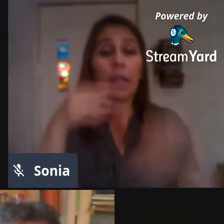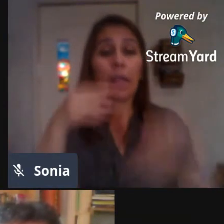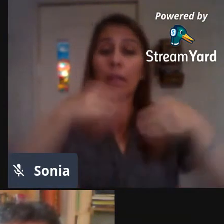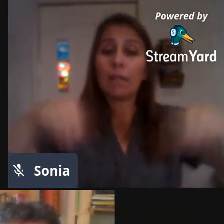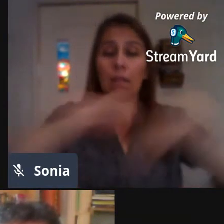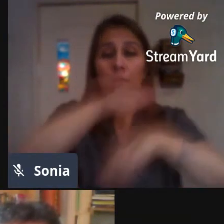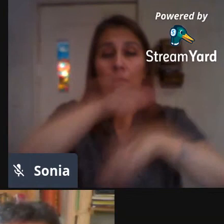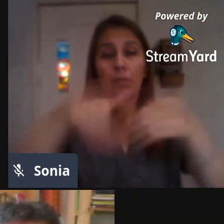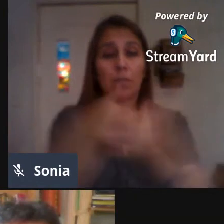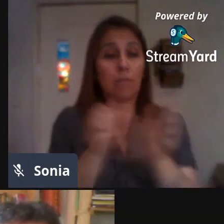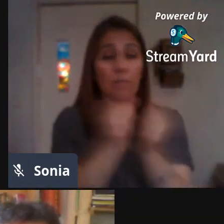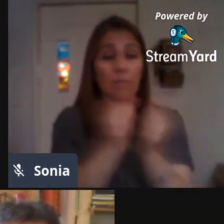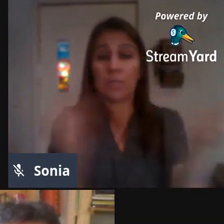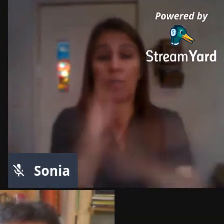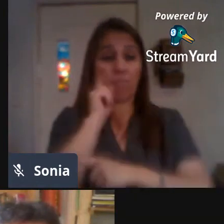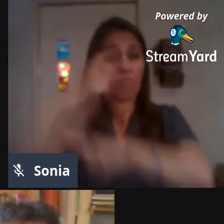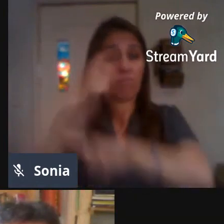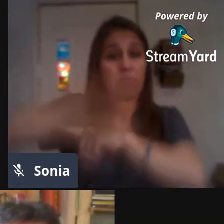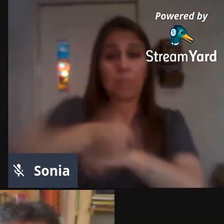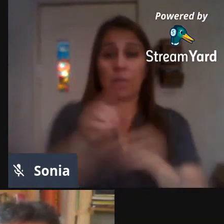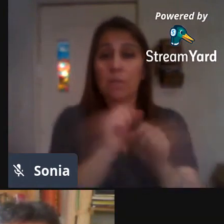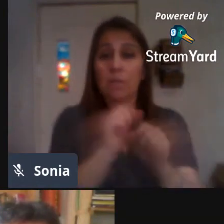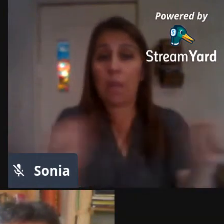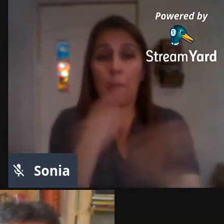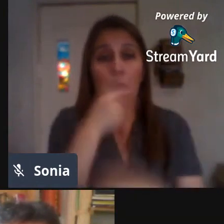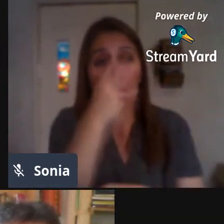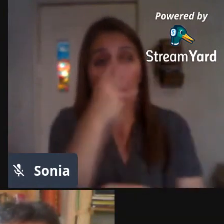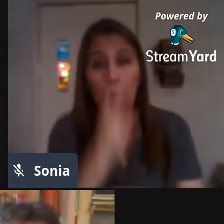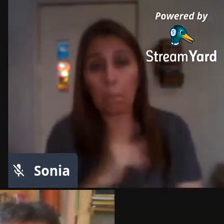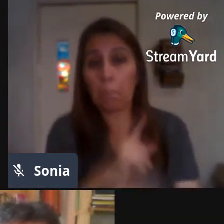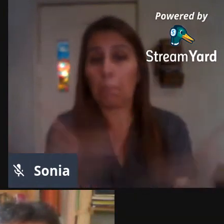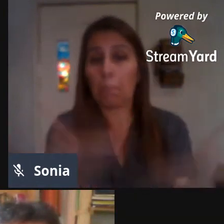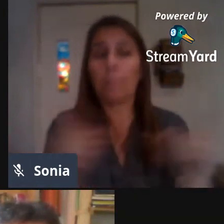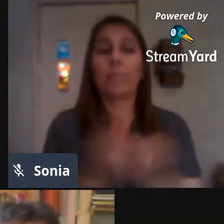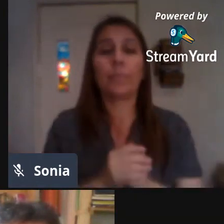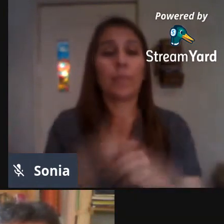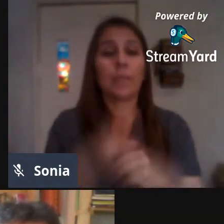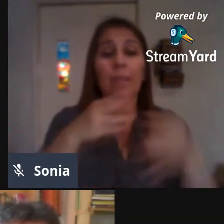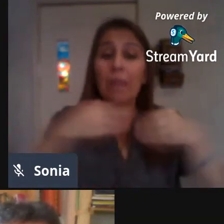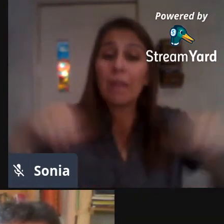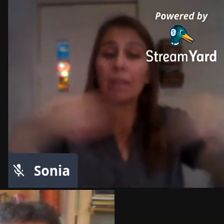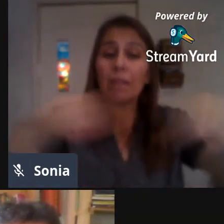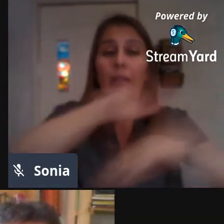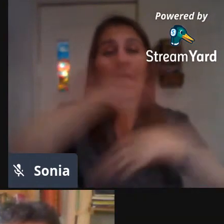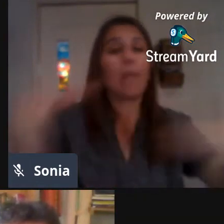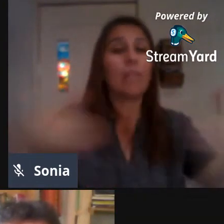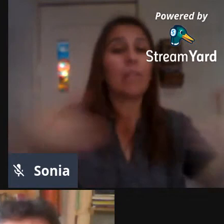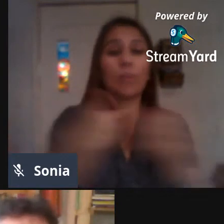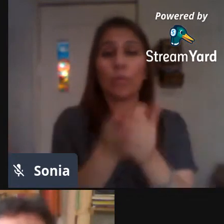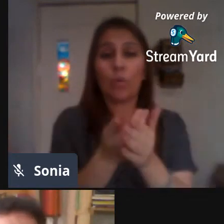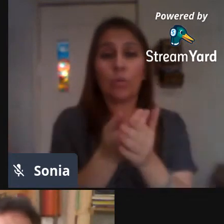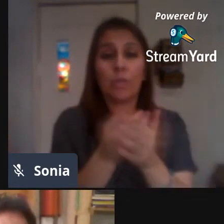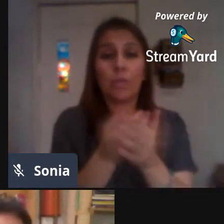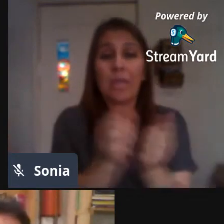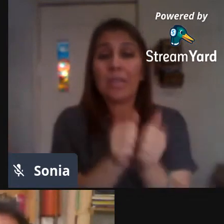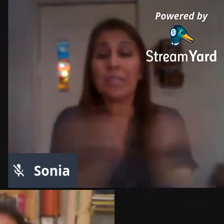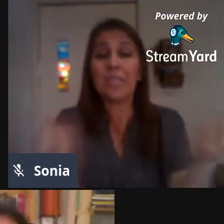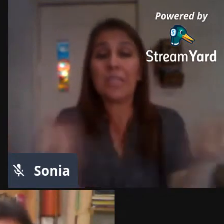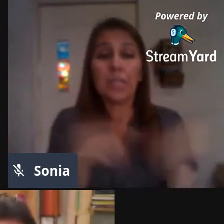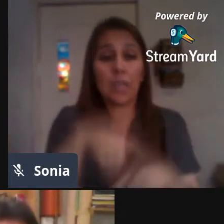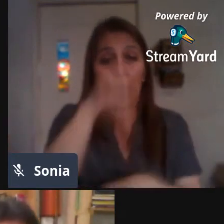sin patrones que importar en la terraza de todos y los cerdos para